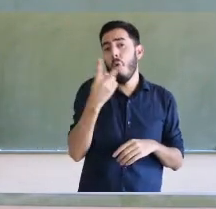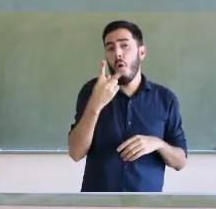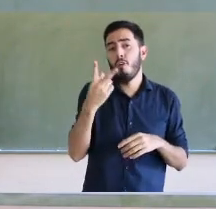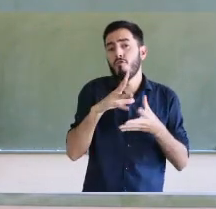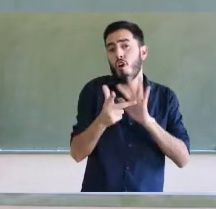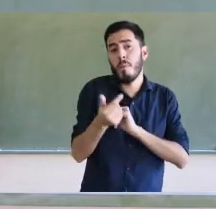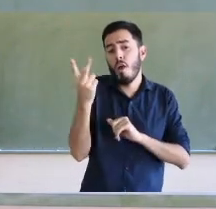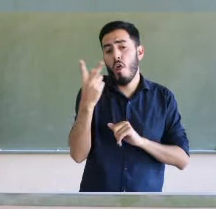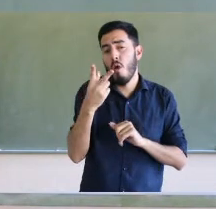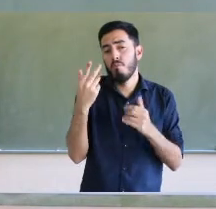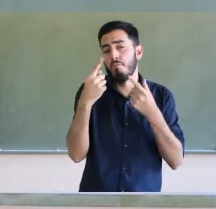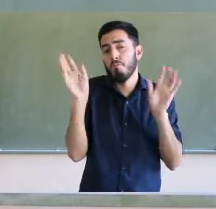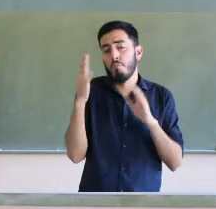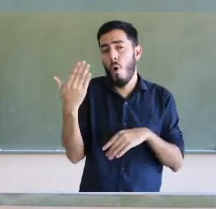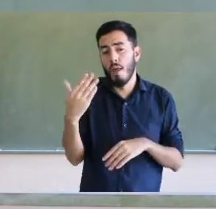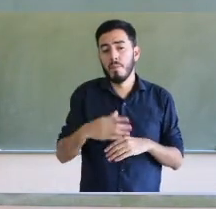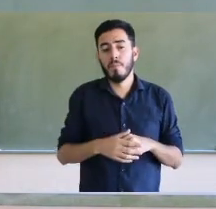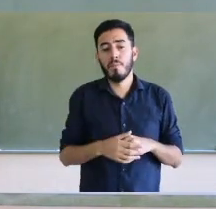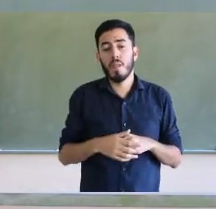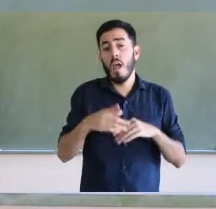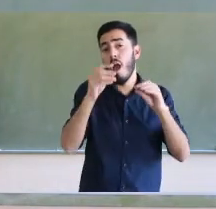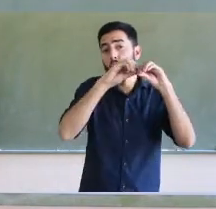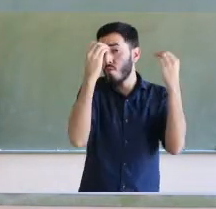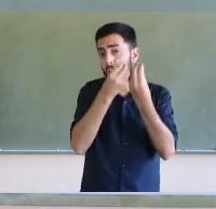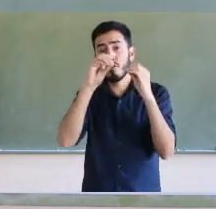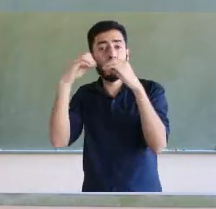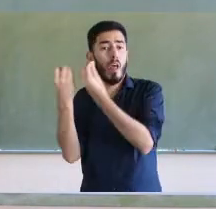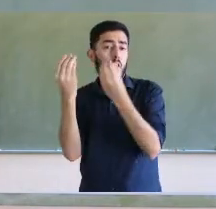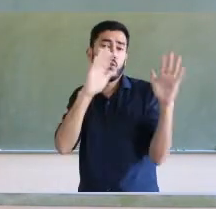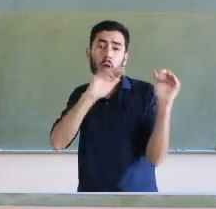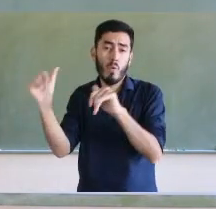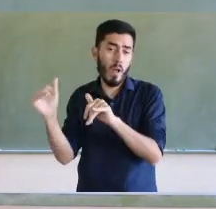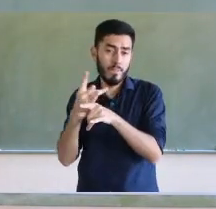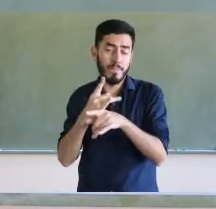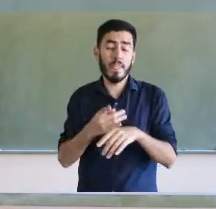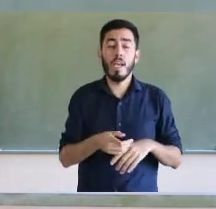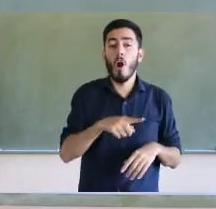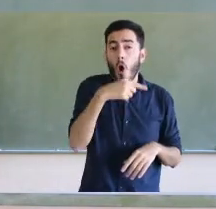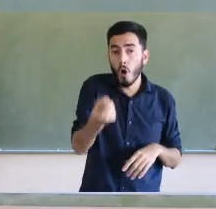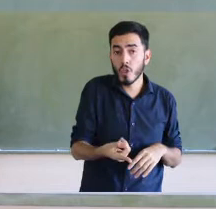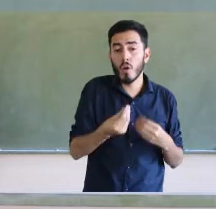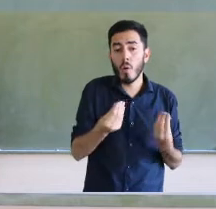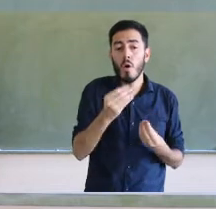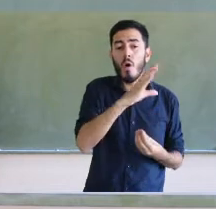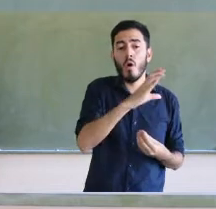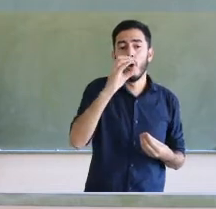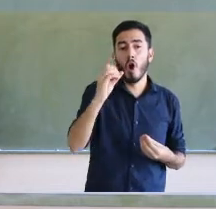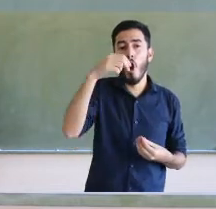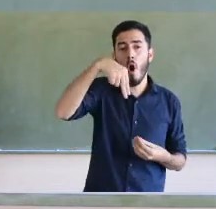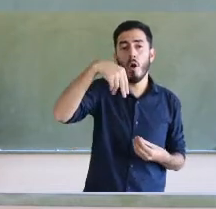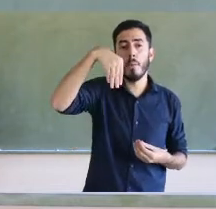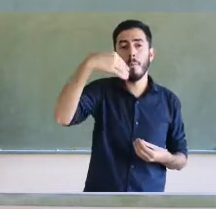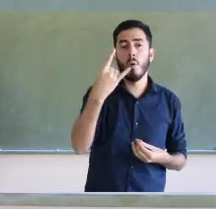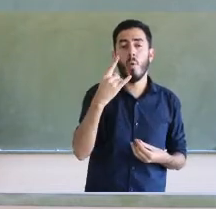de asociar diferentes números y el resultado sigue siendo el mismo. Otra de las propiedades, conmutativa. ¿Qué sucede